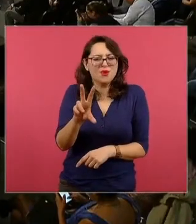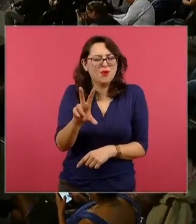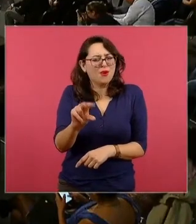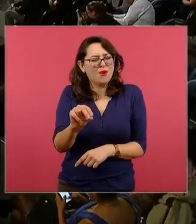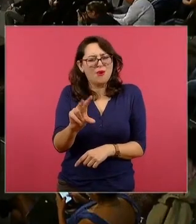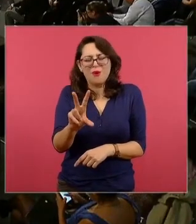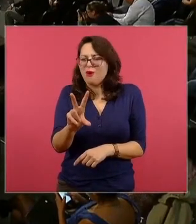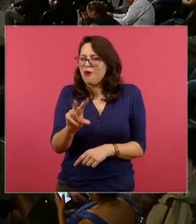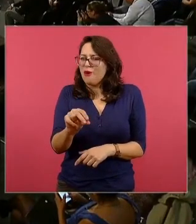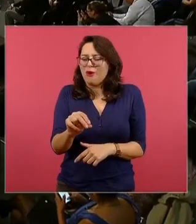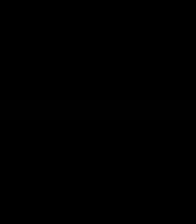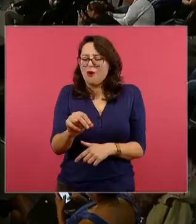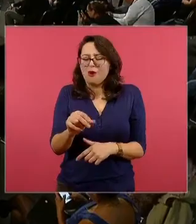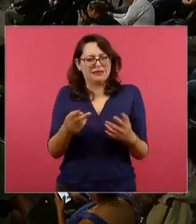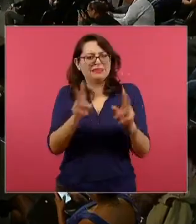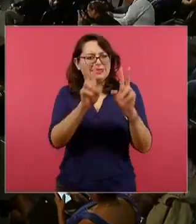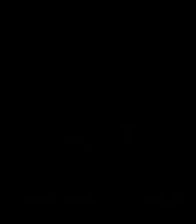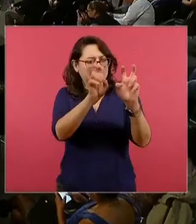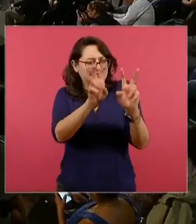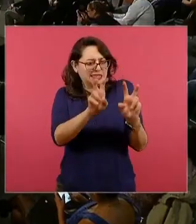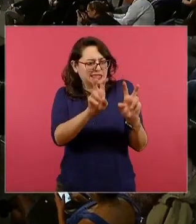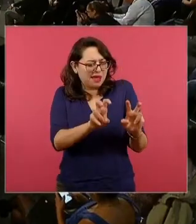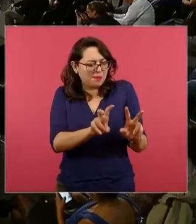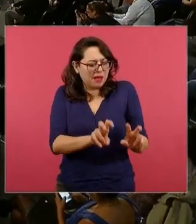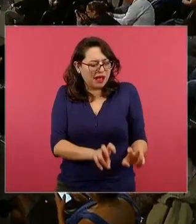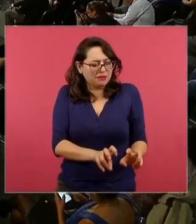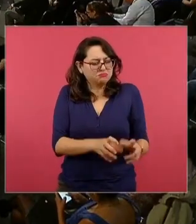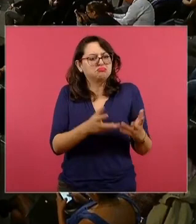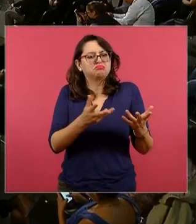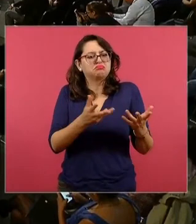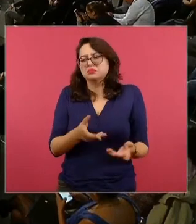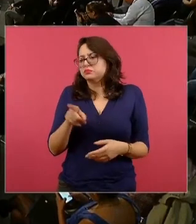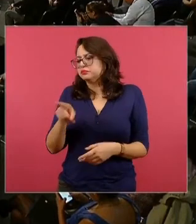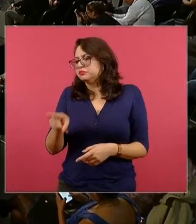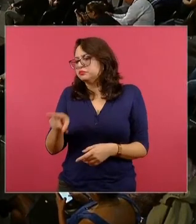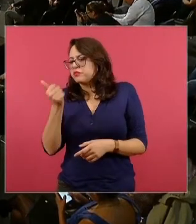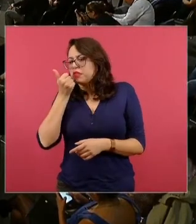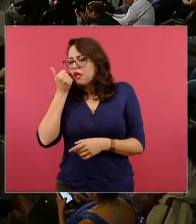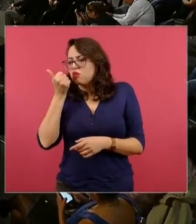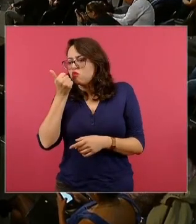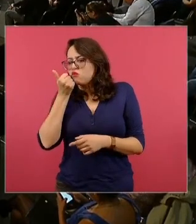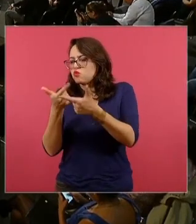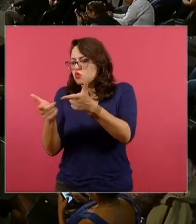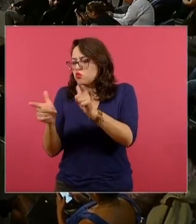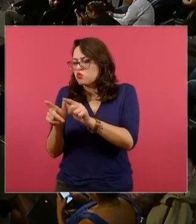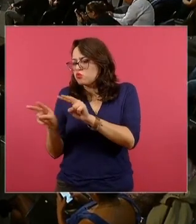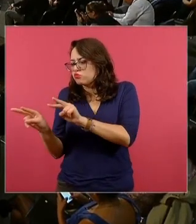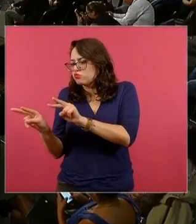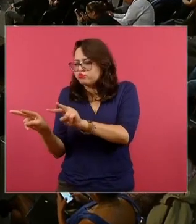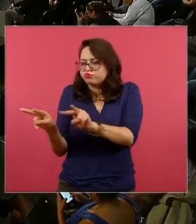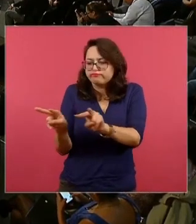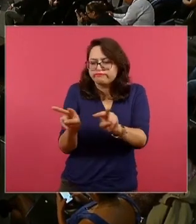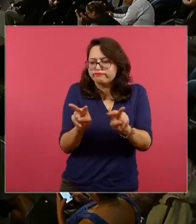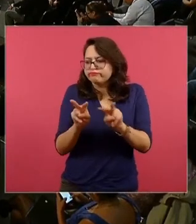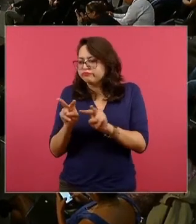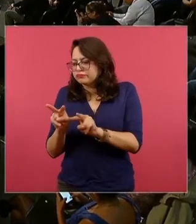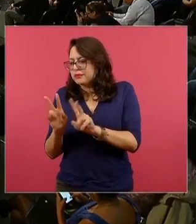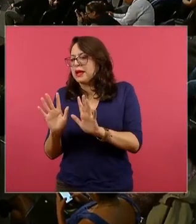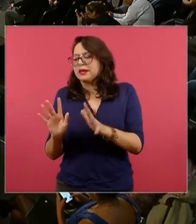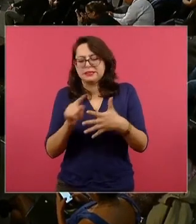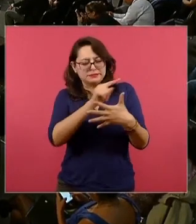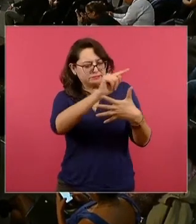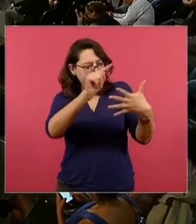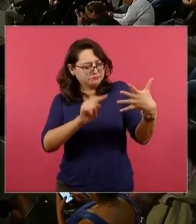de acuerdo a la condición de cada grupo vaya haciendo la articulación de estos saberes, de